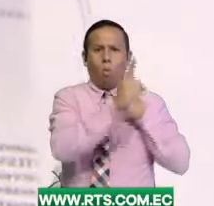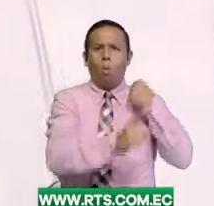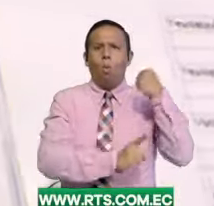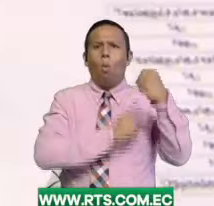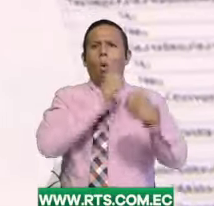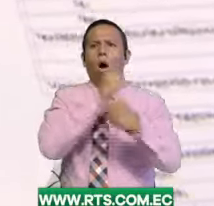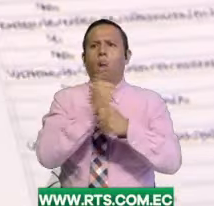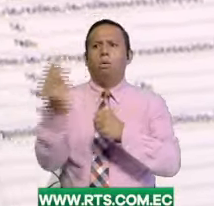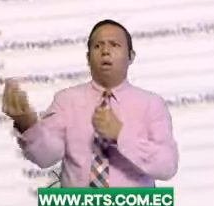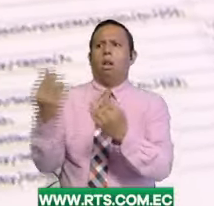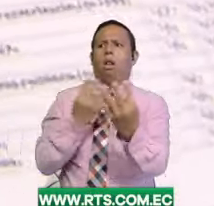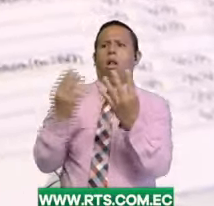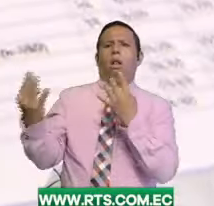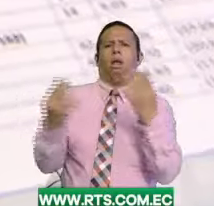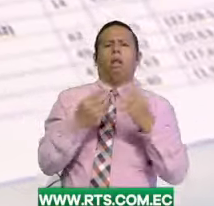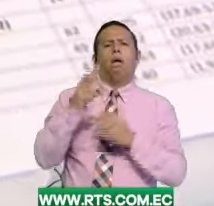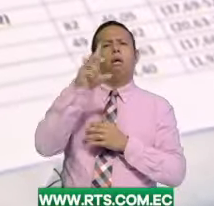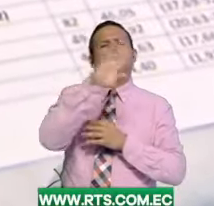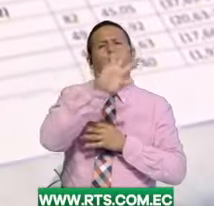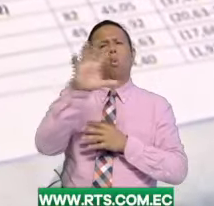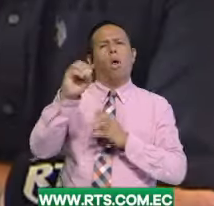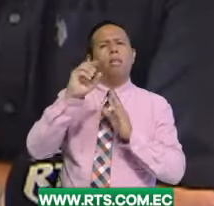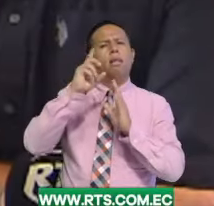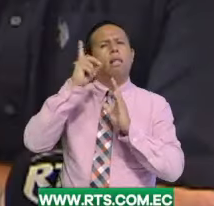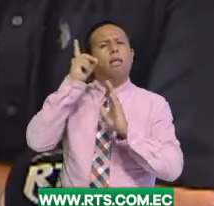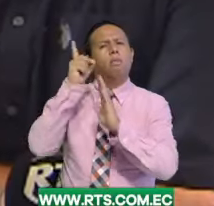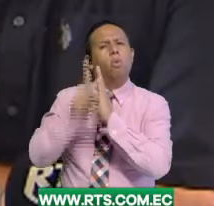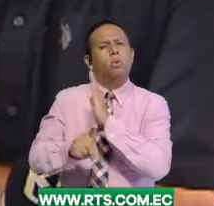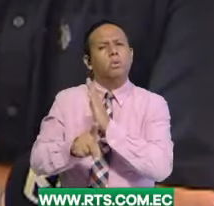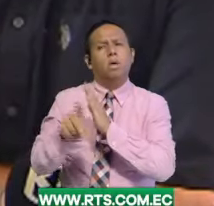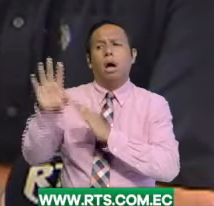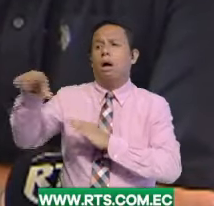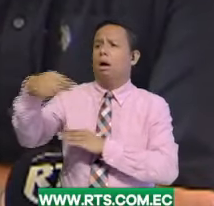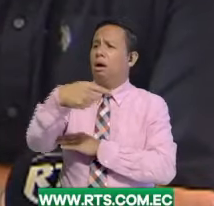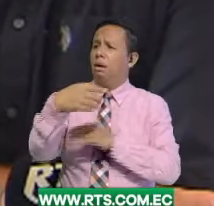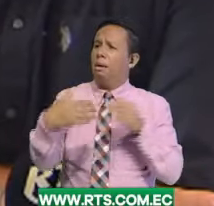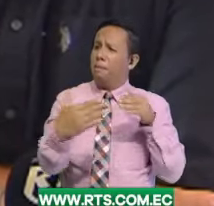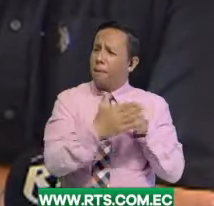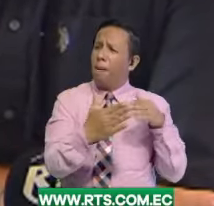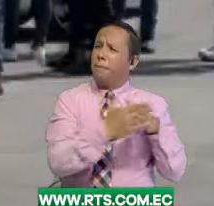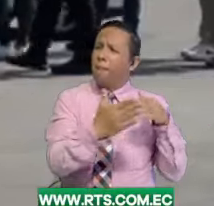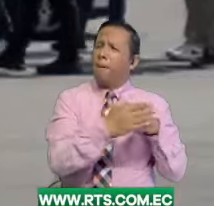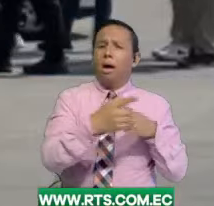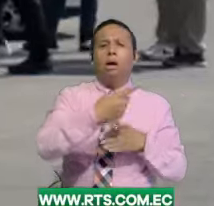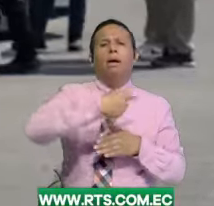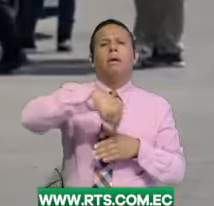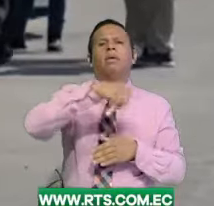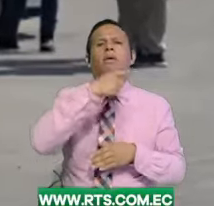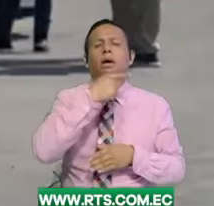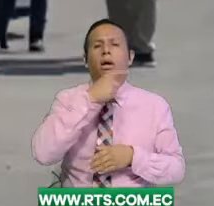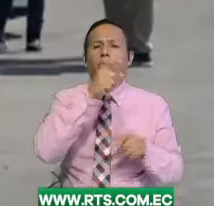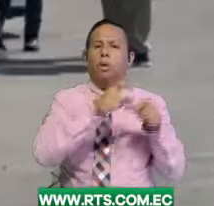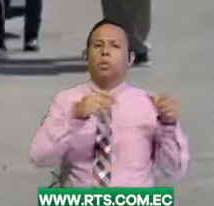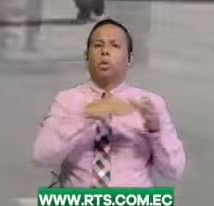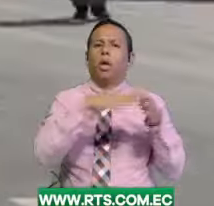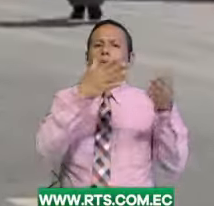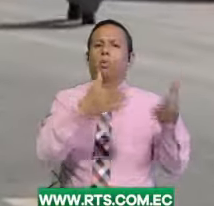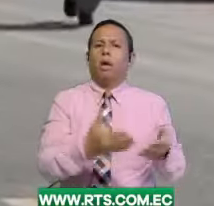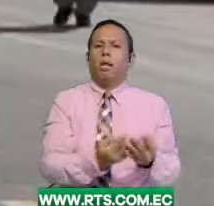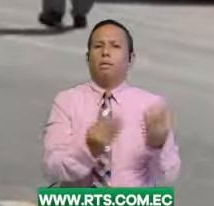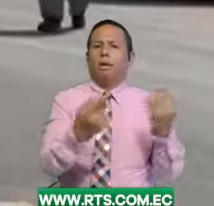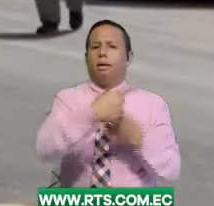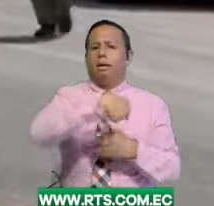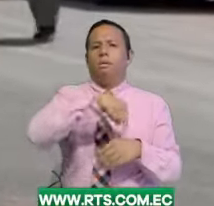50 denuncias de extorsiones El problema se extiende a los estudiantes que deben cumplir con la